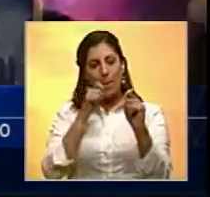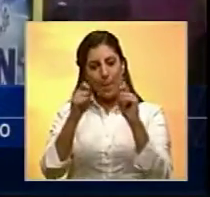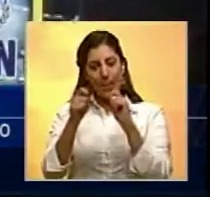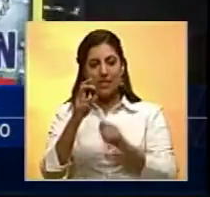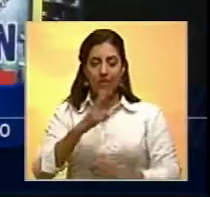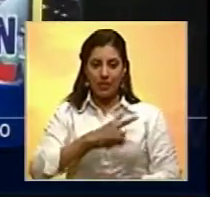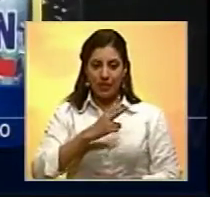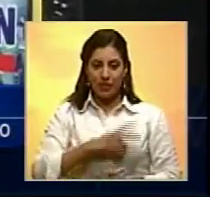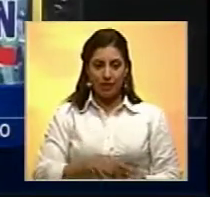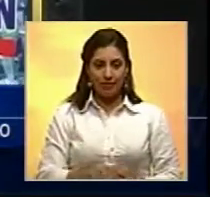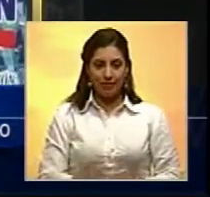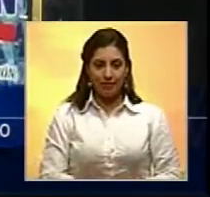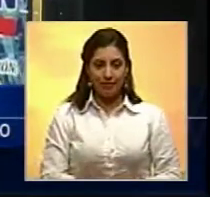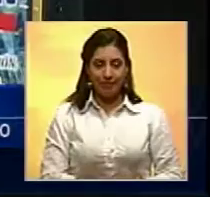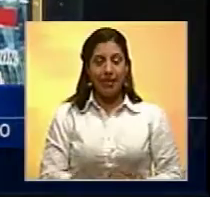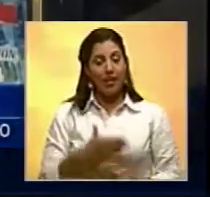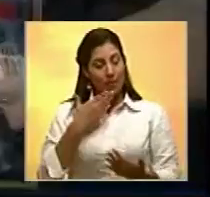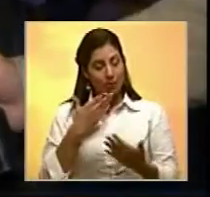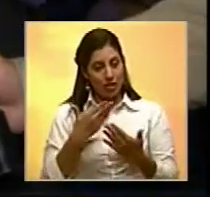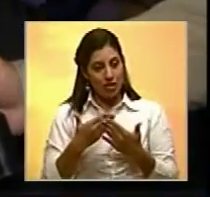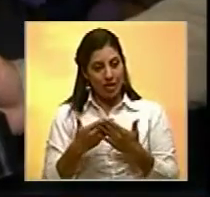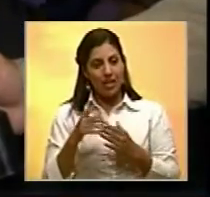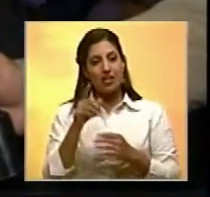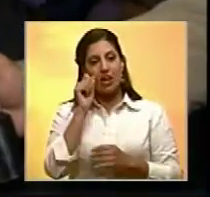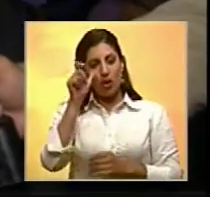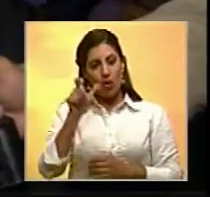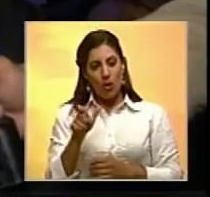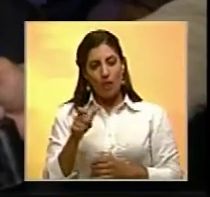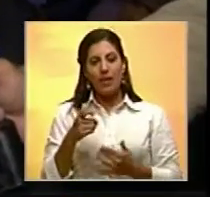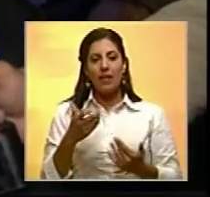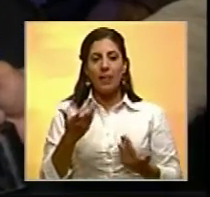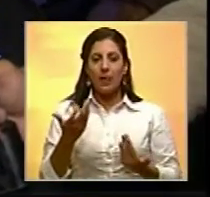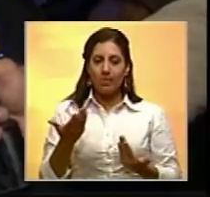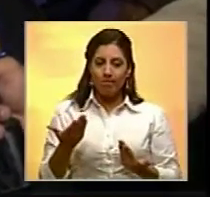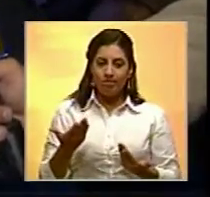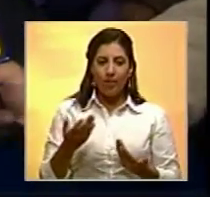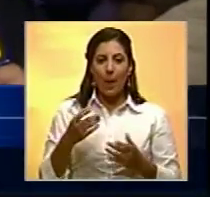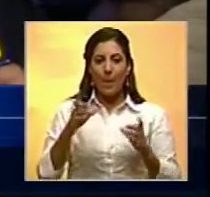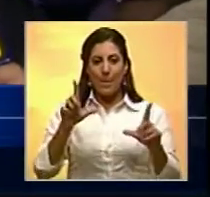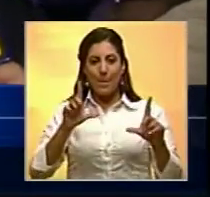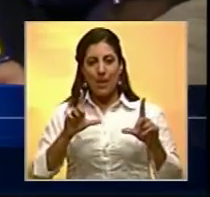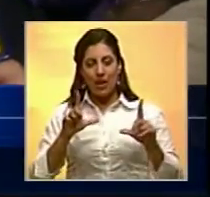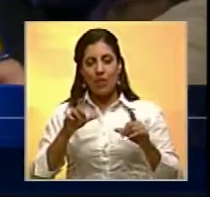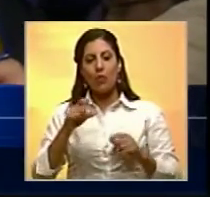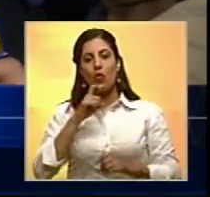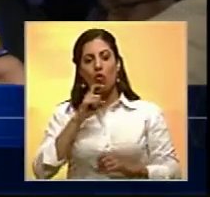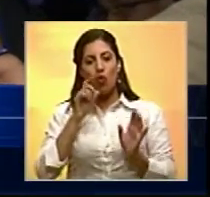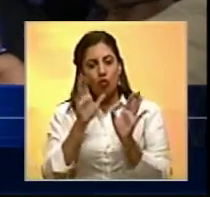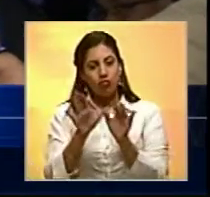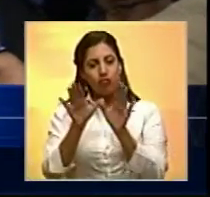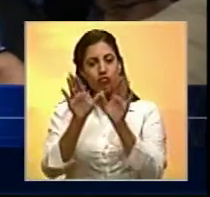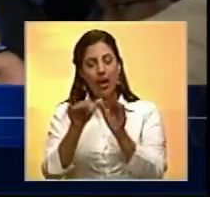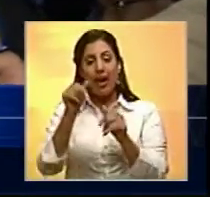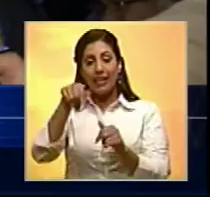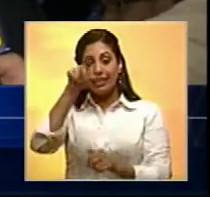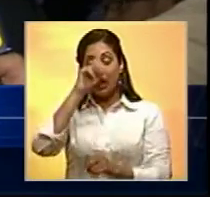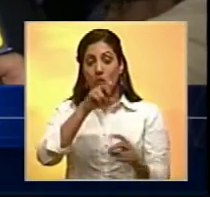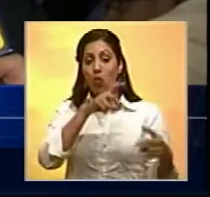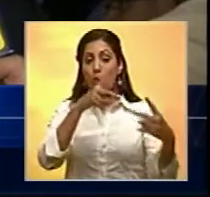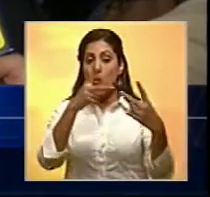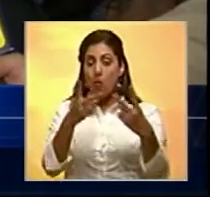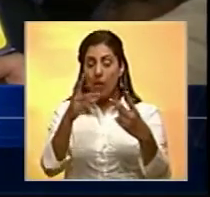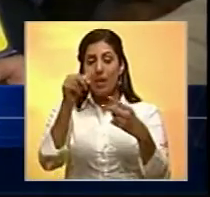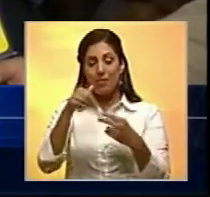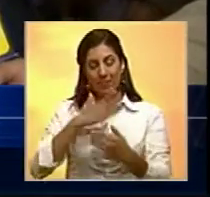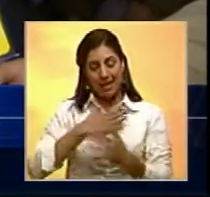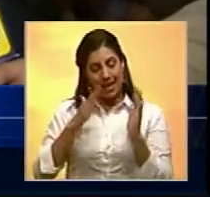de Venevisión. Muchísimas gracias a Nelson Mujica por el premio Cóndor de Oro este año y por supuesto muchísimas gracias